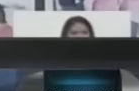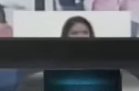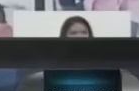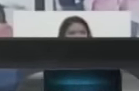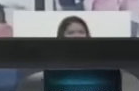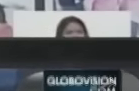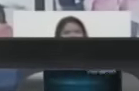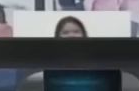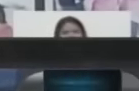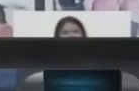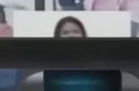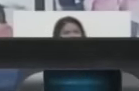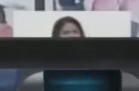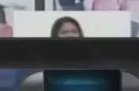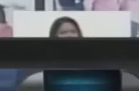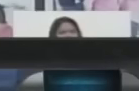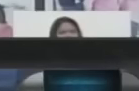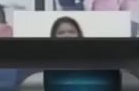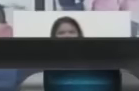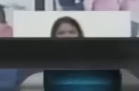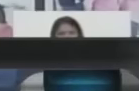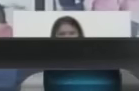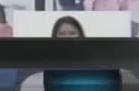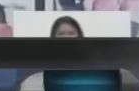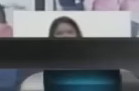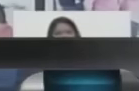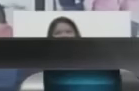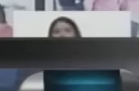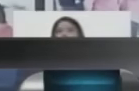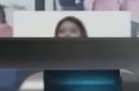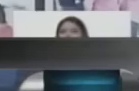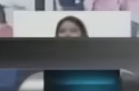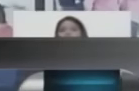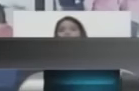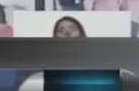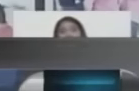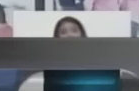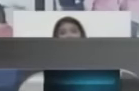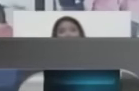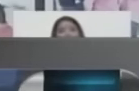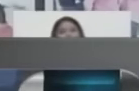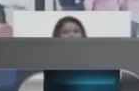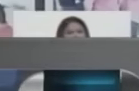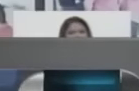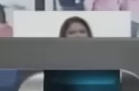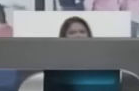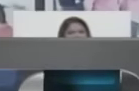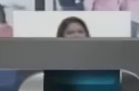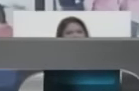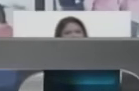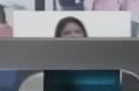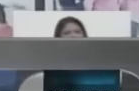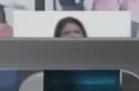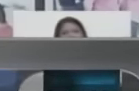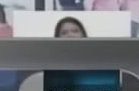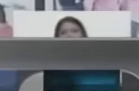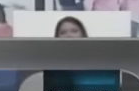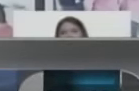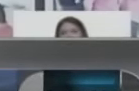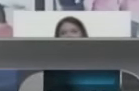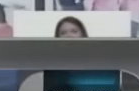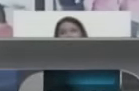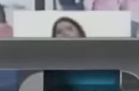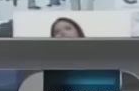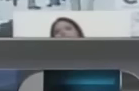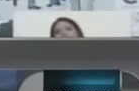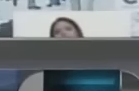irregularidades en la documentación. Y en el abasto Bicentenario de Acarigua, por encontrarse incursos delitos tipificados en la ley contra la corrupción, el